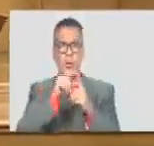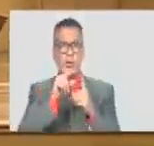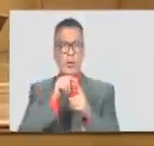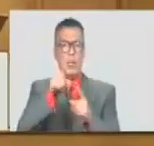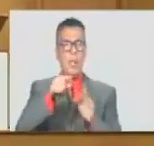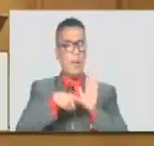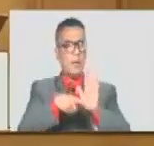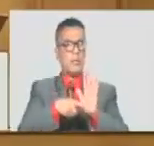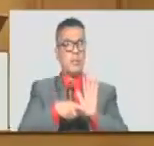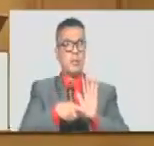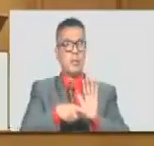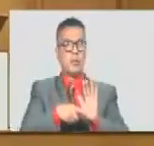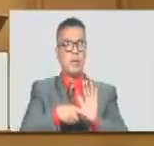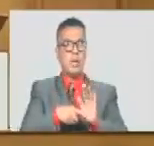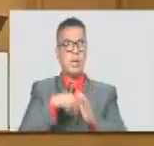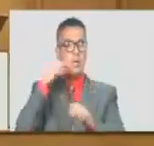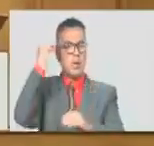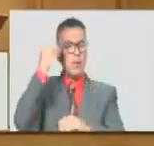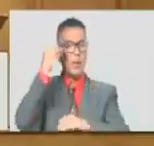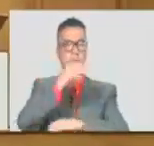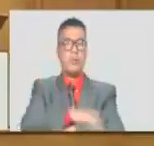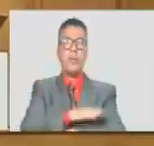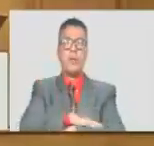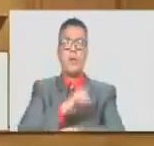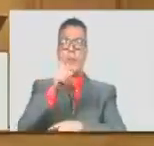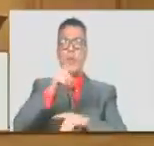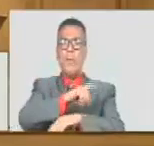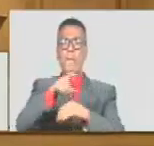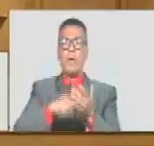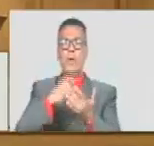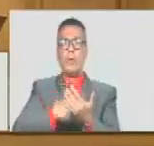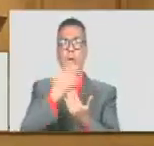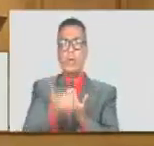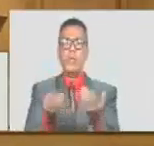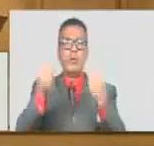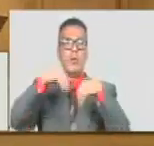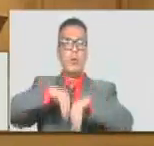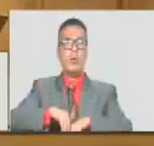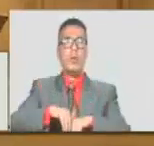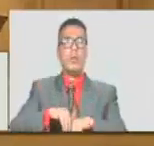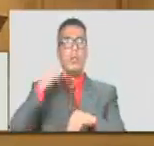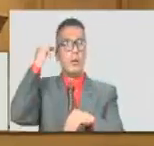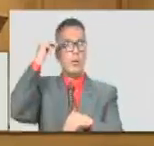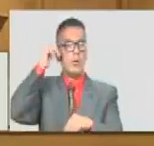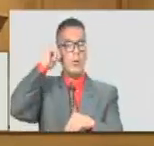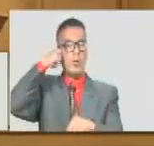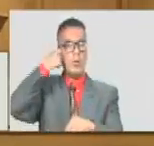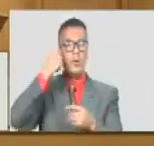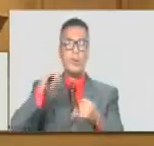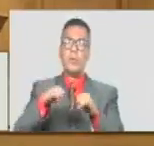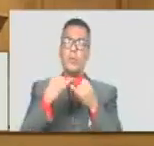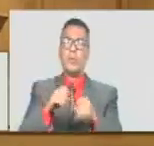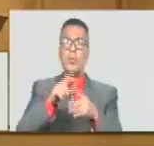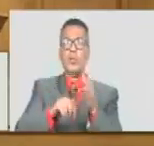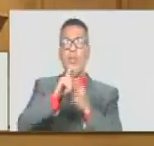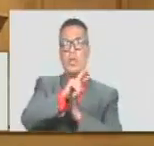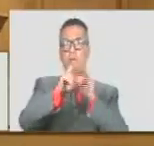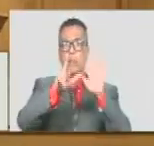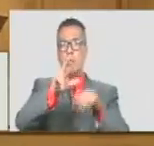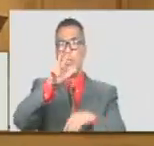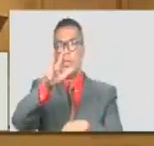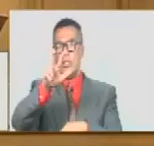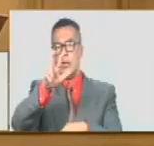para presentarles la consideración de la plenaria el proyecto de acuerdo de conmemoración de los